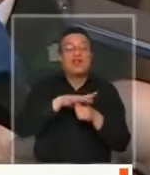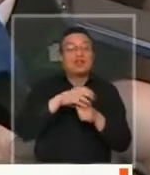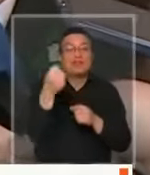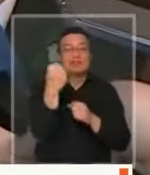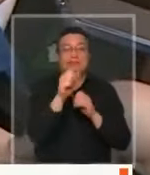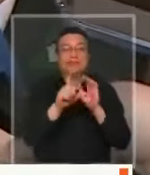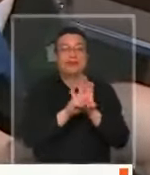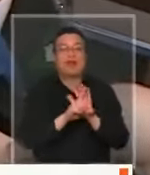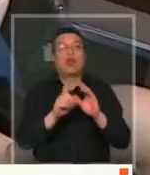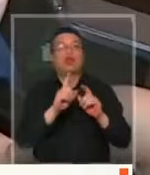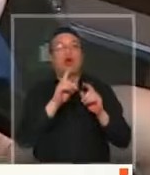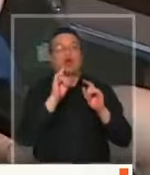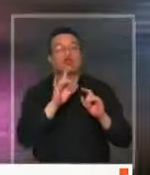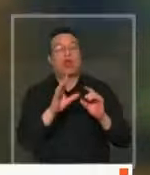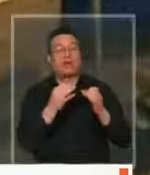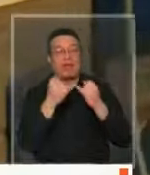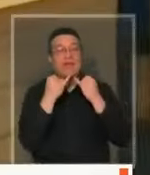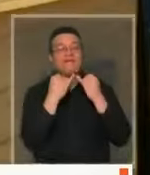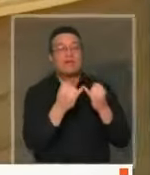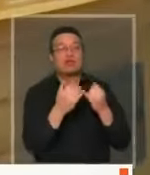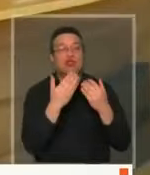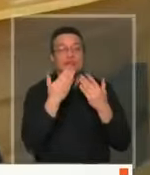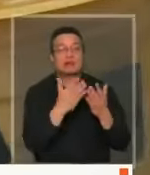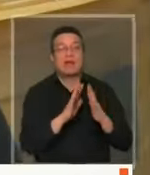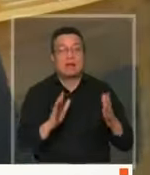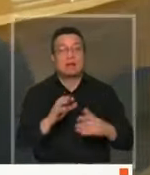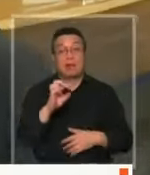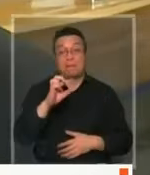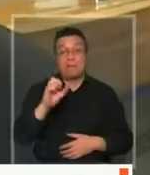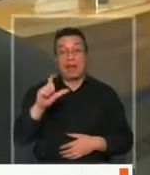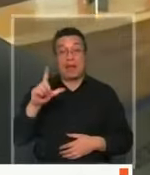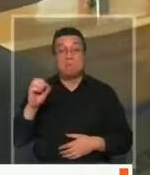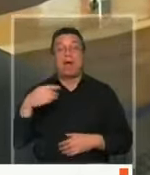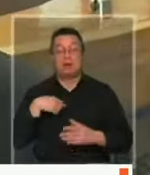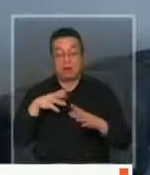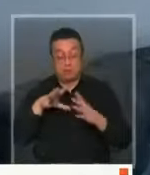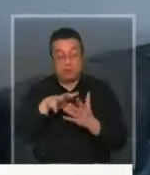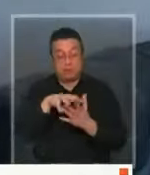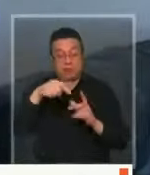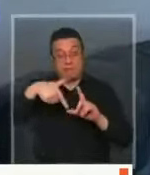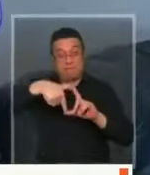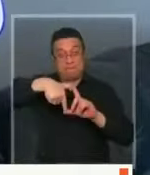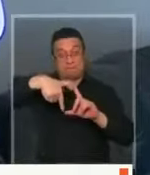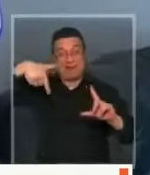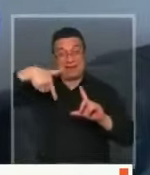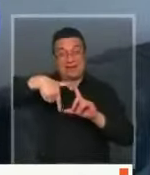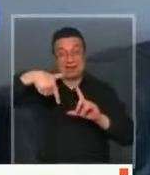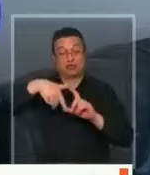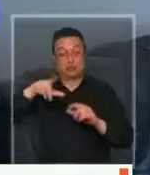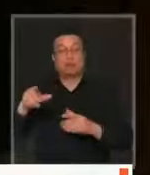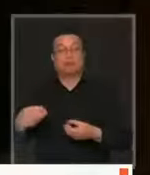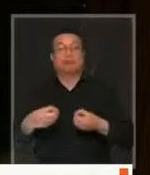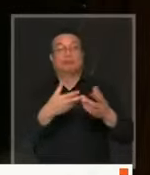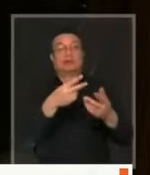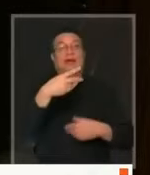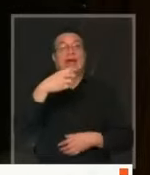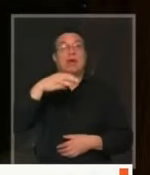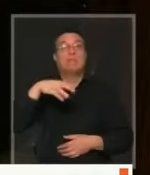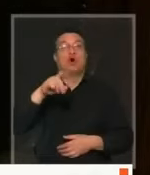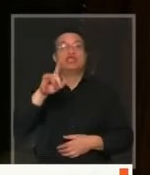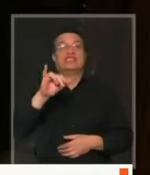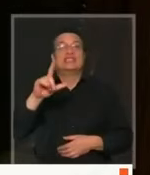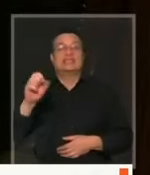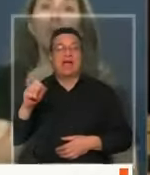sino tratar de darle una información que pidió. El mismo Palma reenvió un pantallazo al abogado Luis Hermosilla, imputado en el caso Audios, a quien